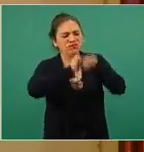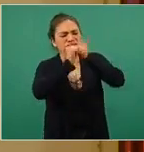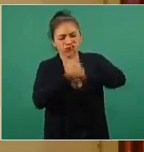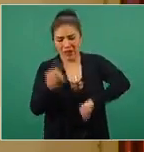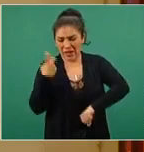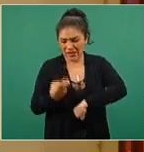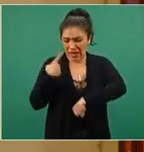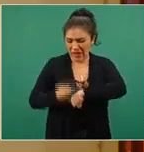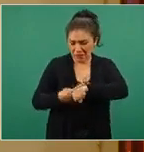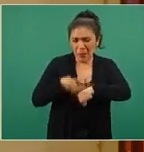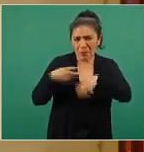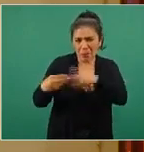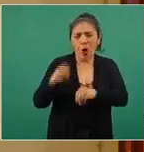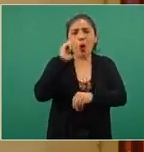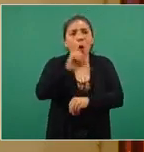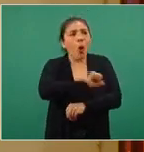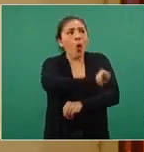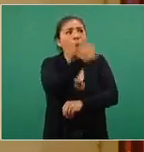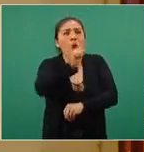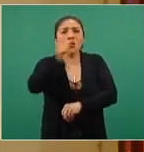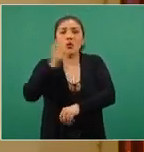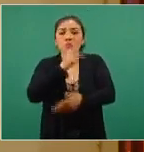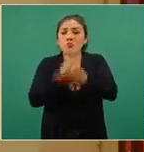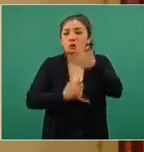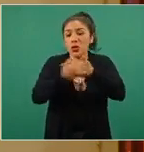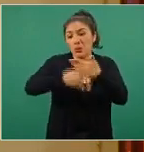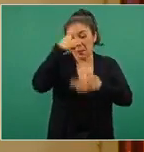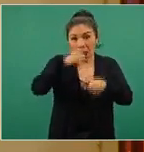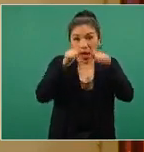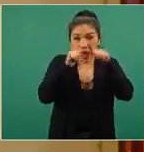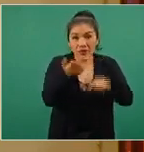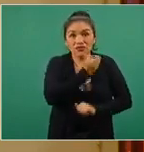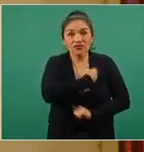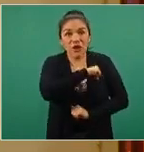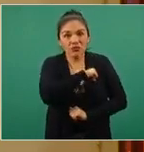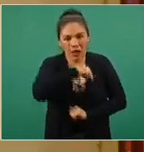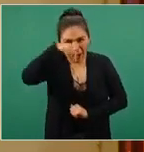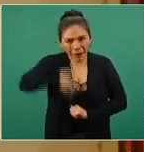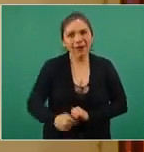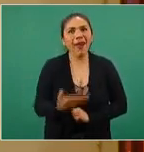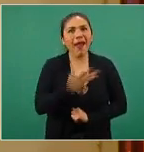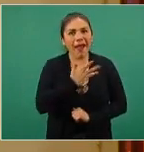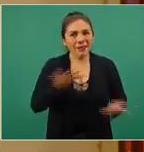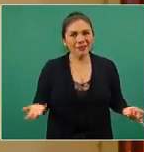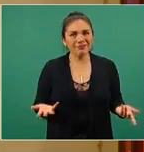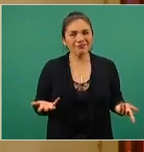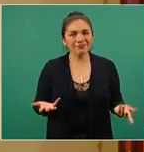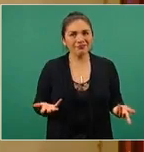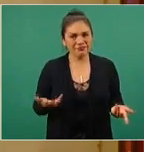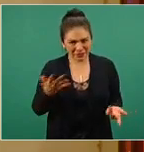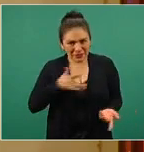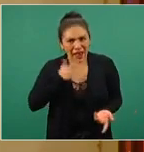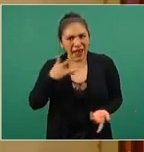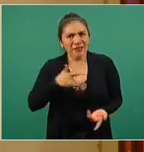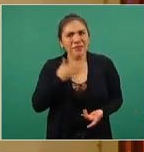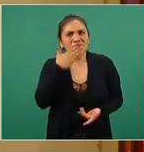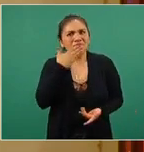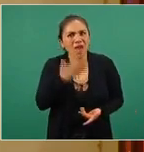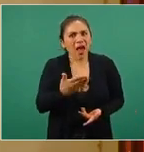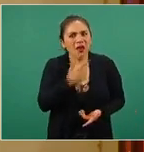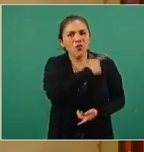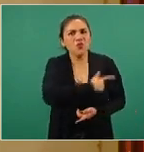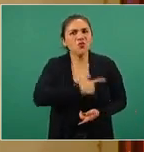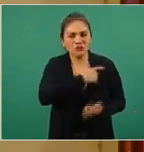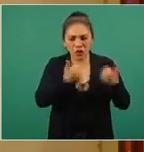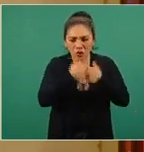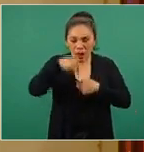pandemia, para cualquier proyecto de salud, y nosotros la tenemos, la gozamos en este país